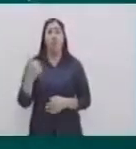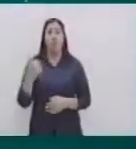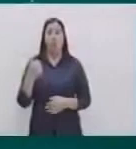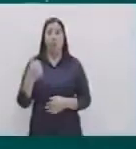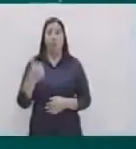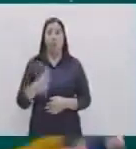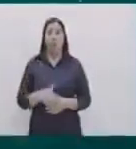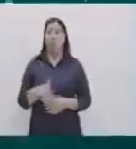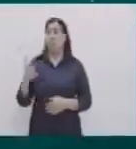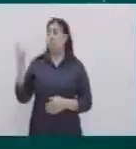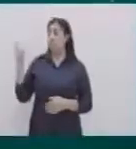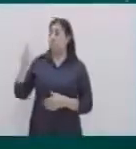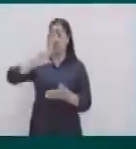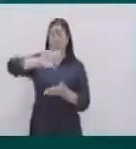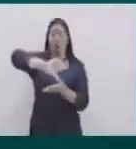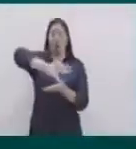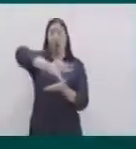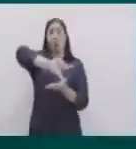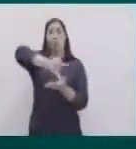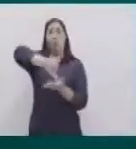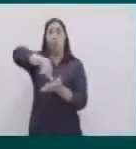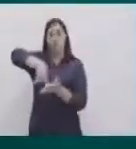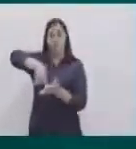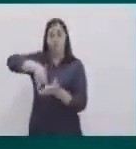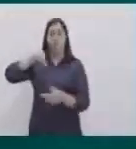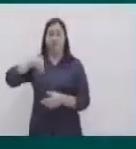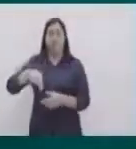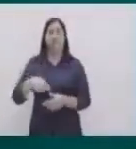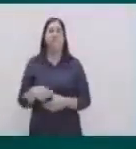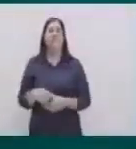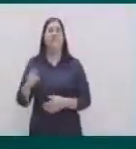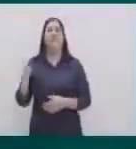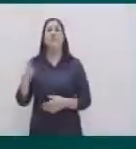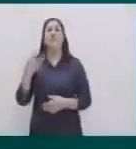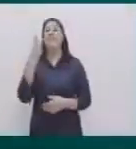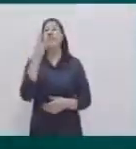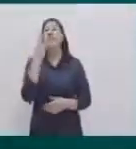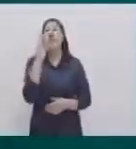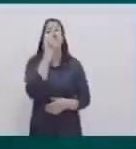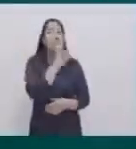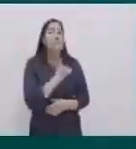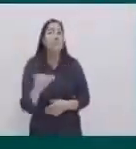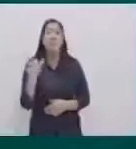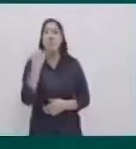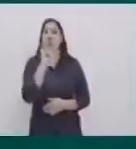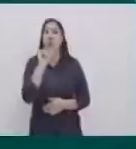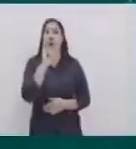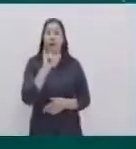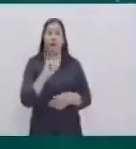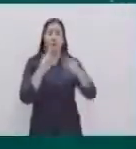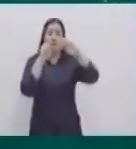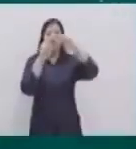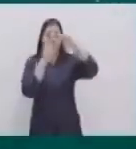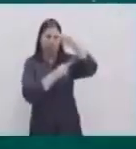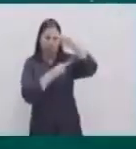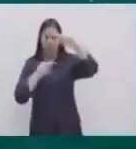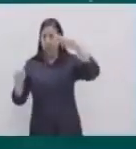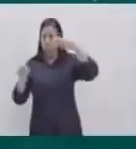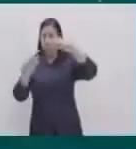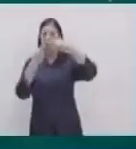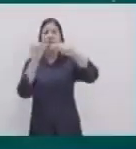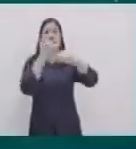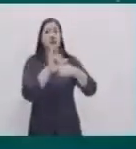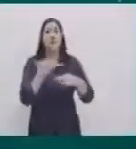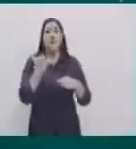Ahora vamos a tomar nuestro compás. Como les decía, un triángulo equilátero es el que tiene tres lados exactamente iguales. Por lo